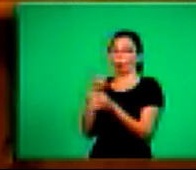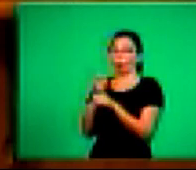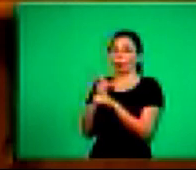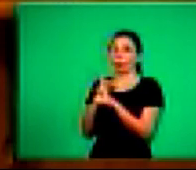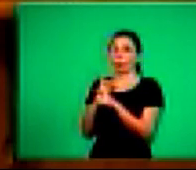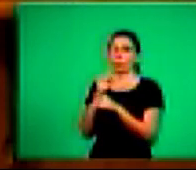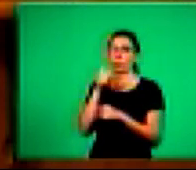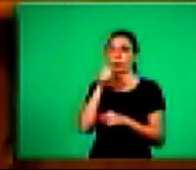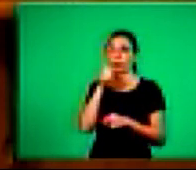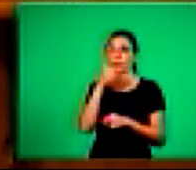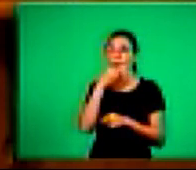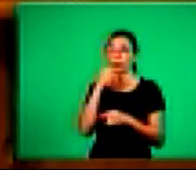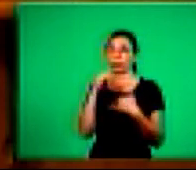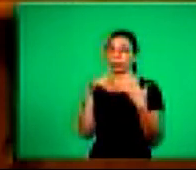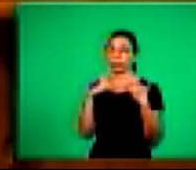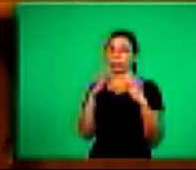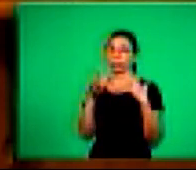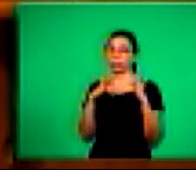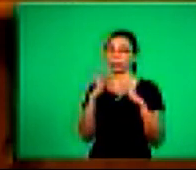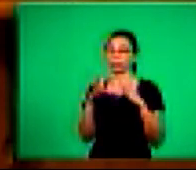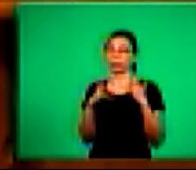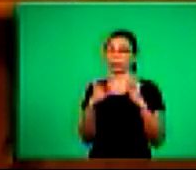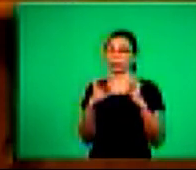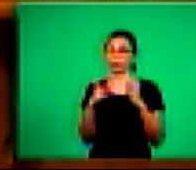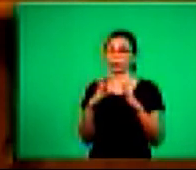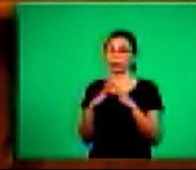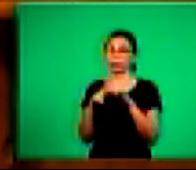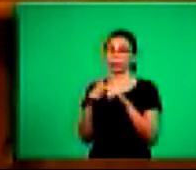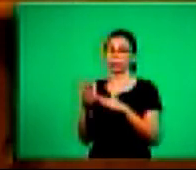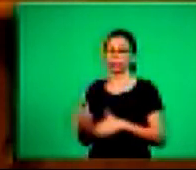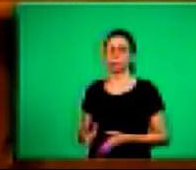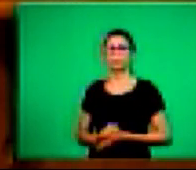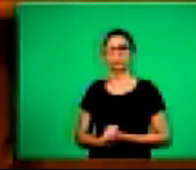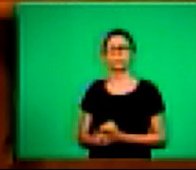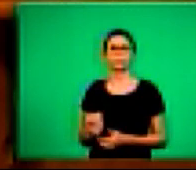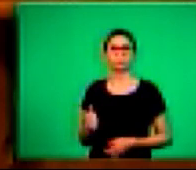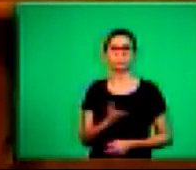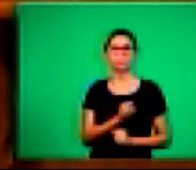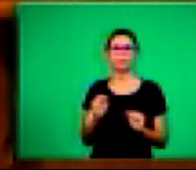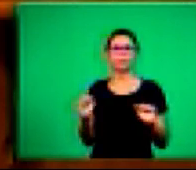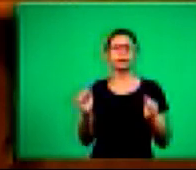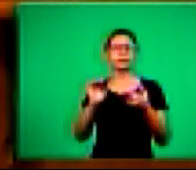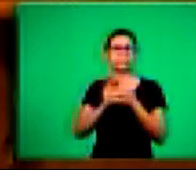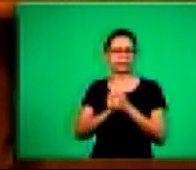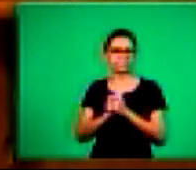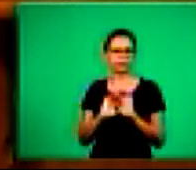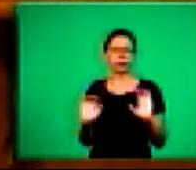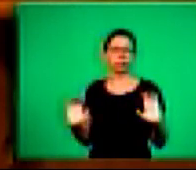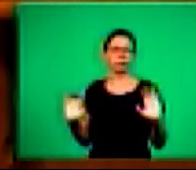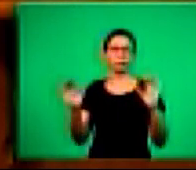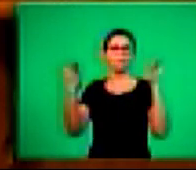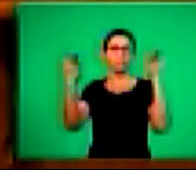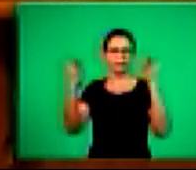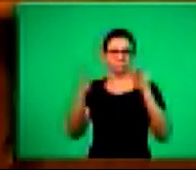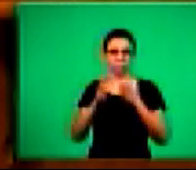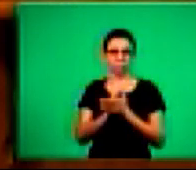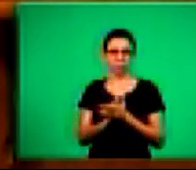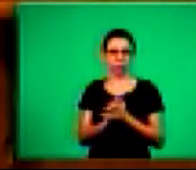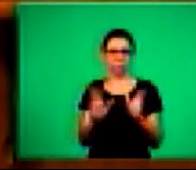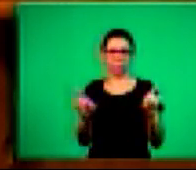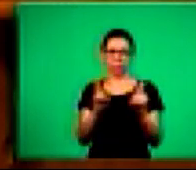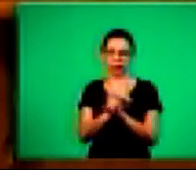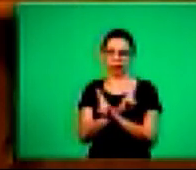él en la fiesta yo quiero llamar la atención aquí a todo el mundo le gusta la fiesta la fiesta del matrimonio del casamiento que está